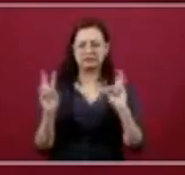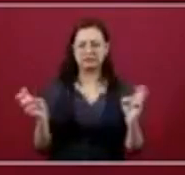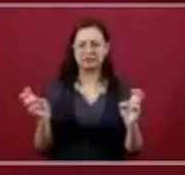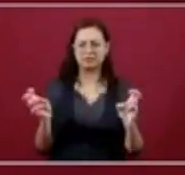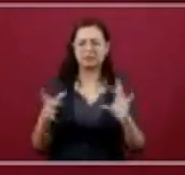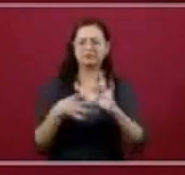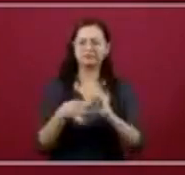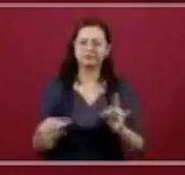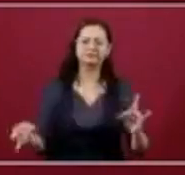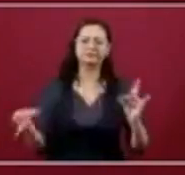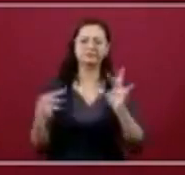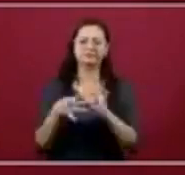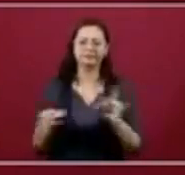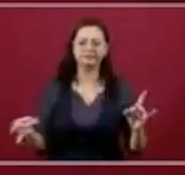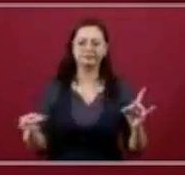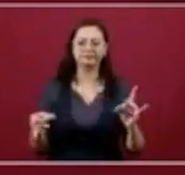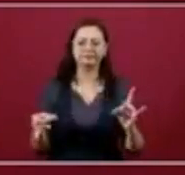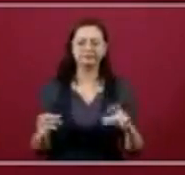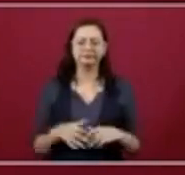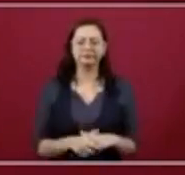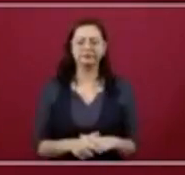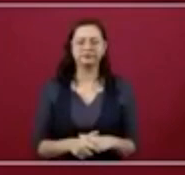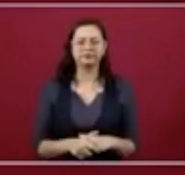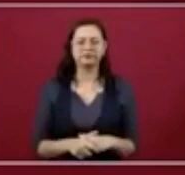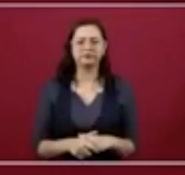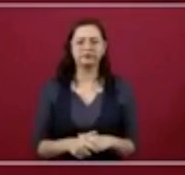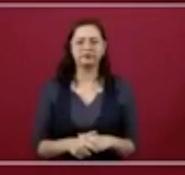porque ya